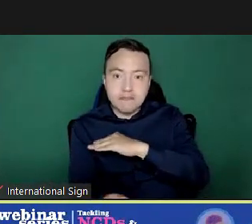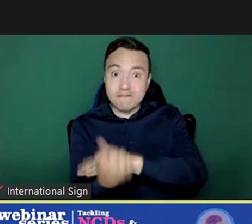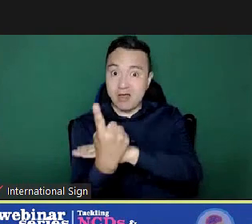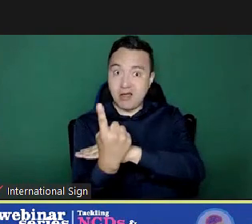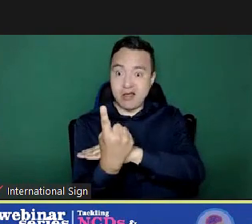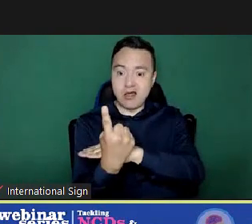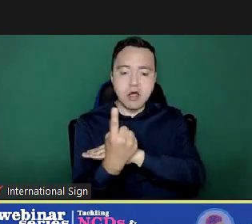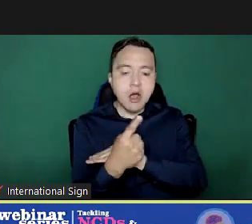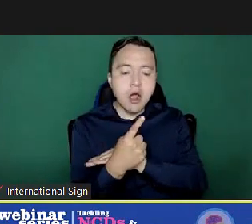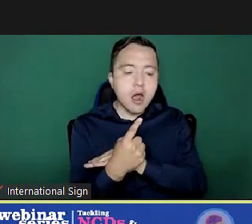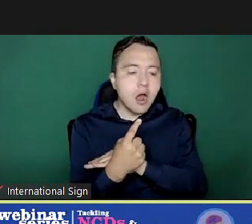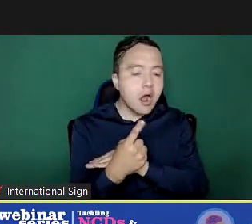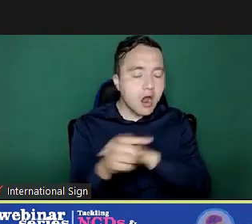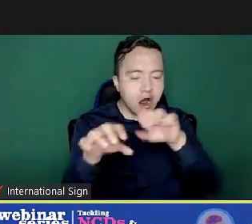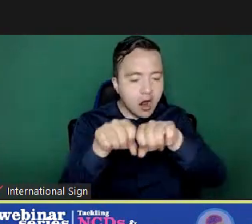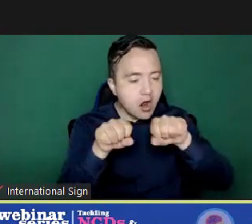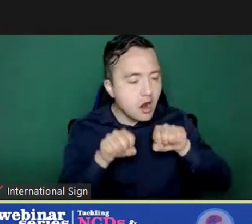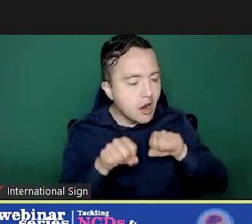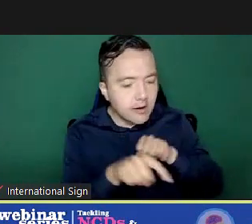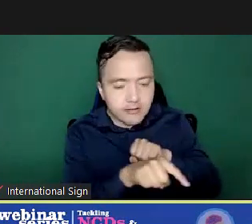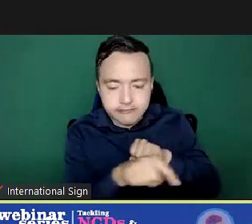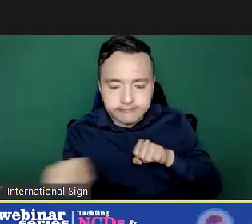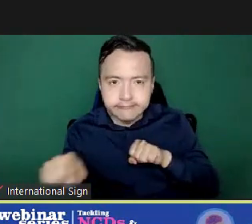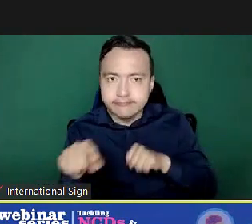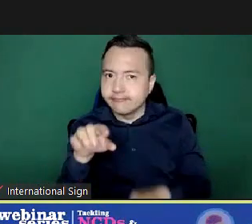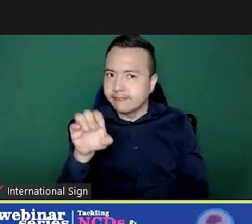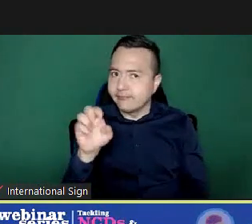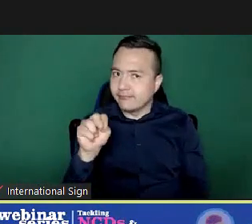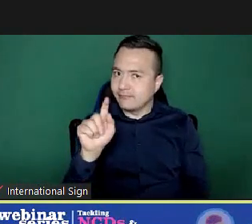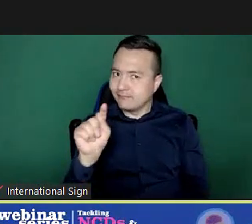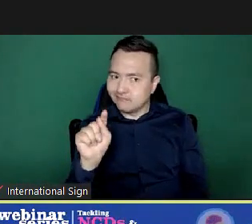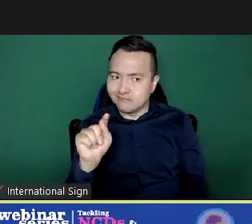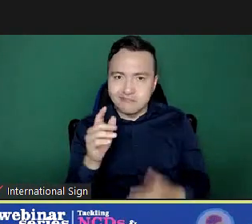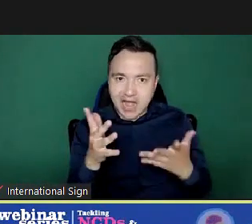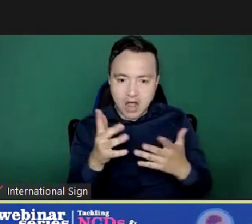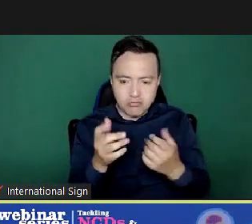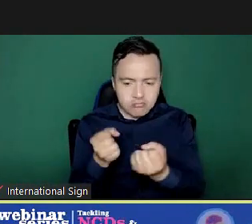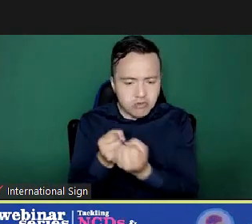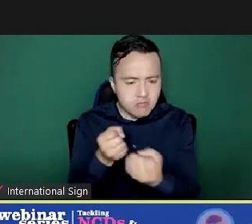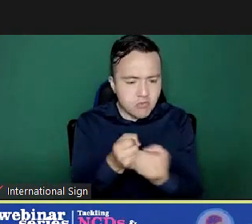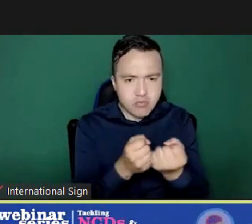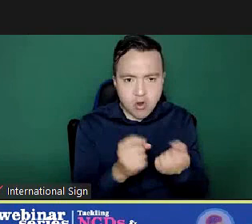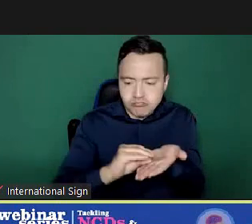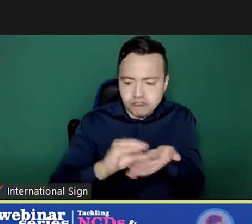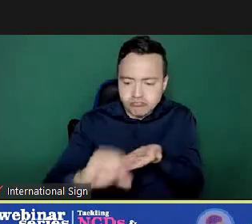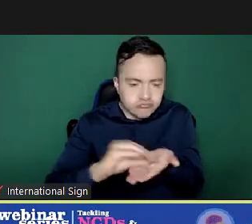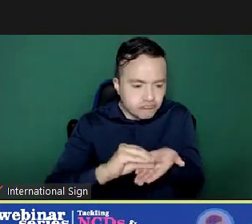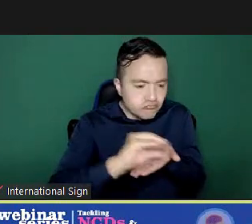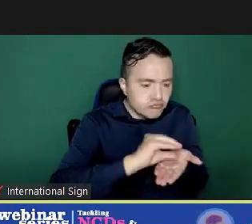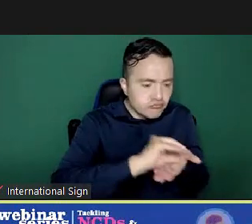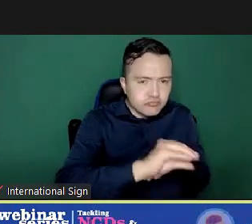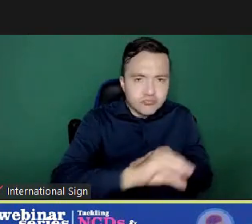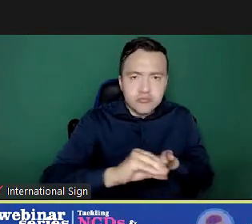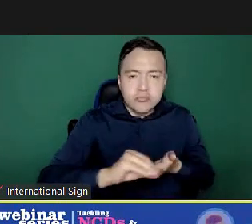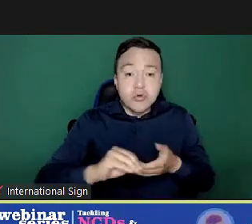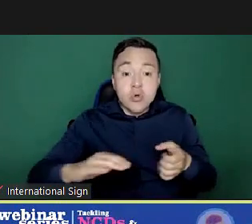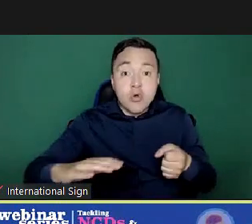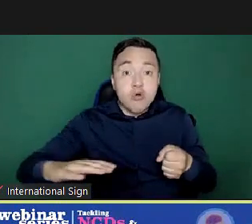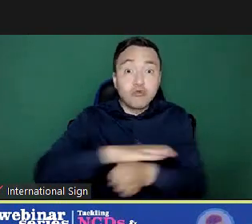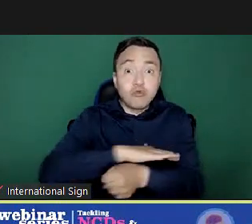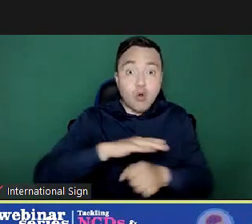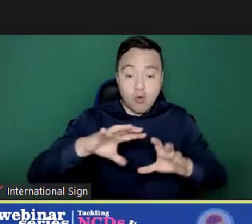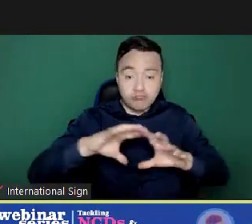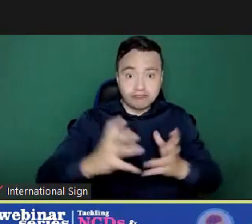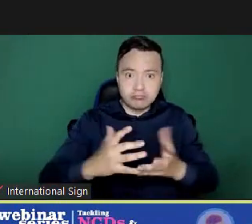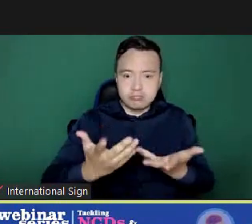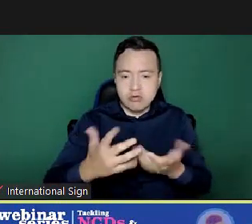de NTs hacia la salud universal. La inversión estratégica que serán